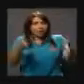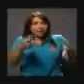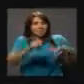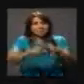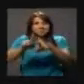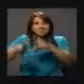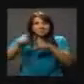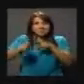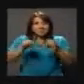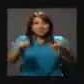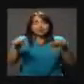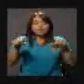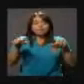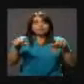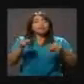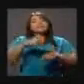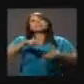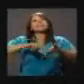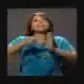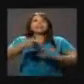estamos fallando en este